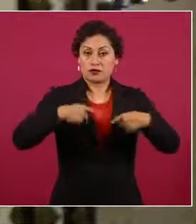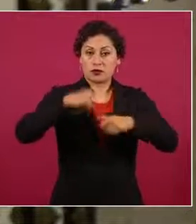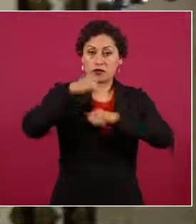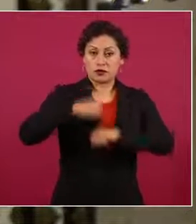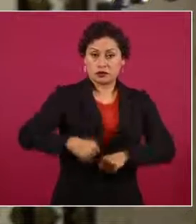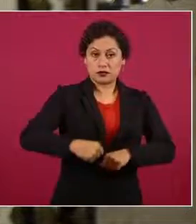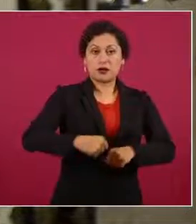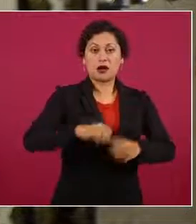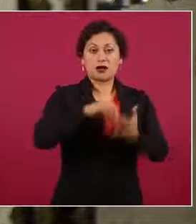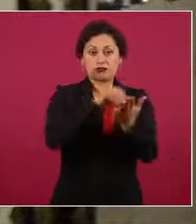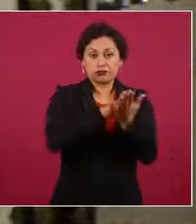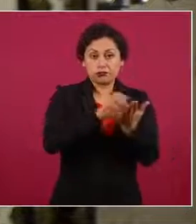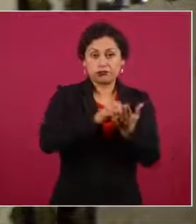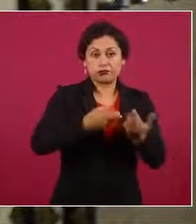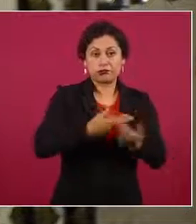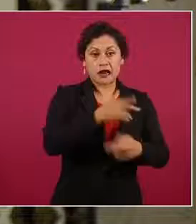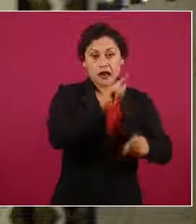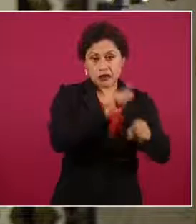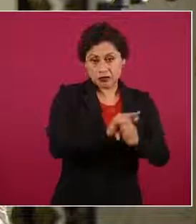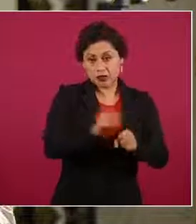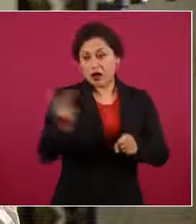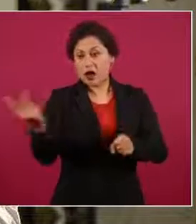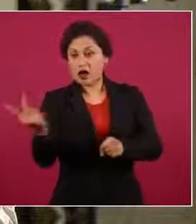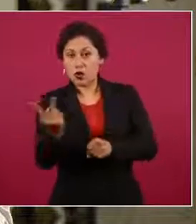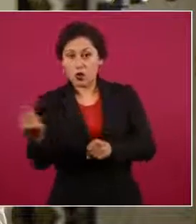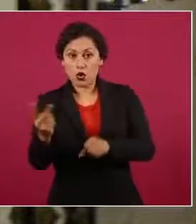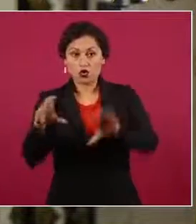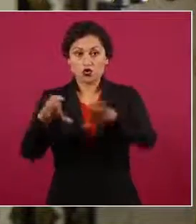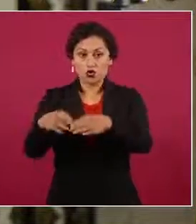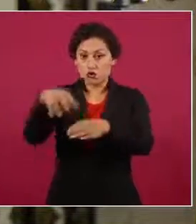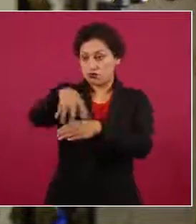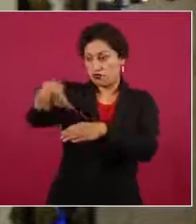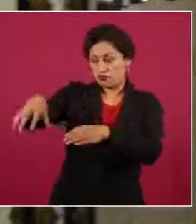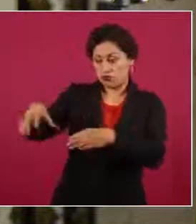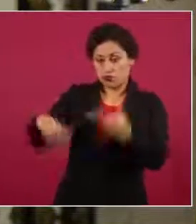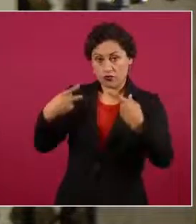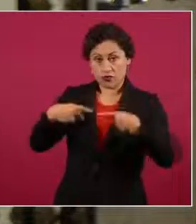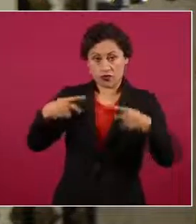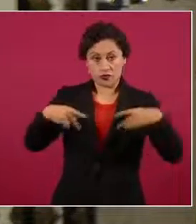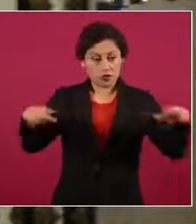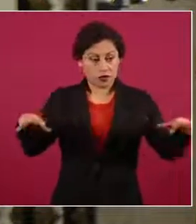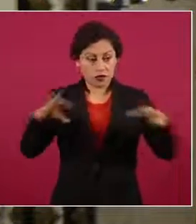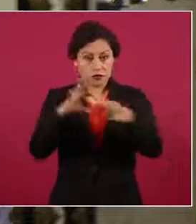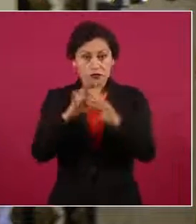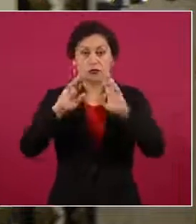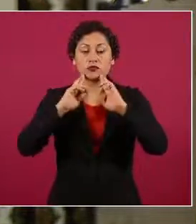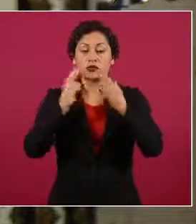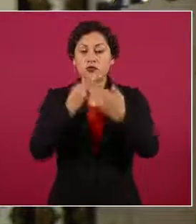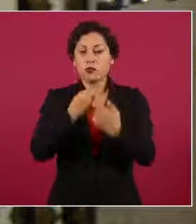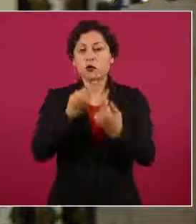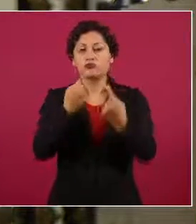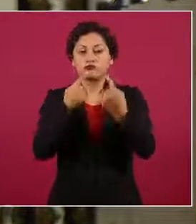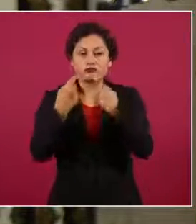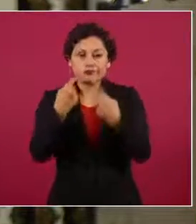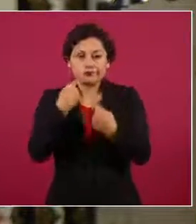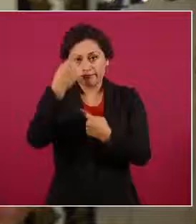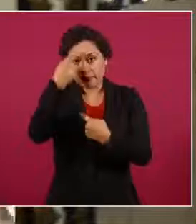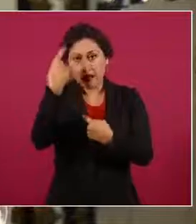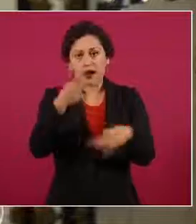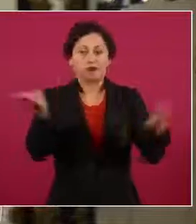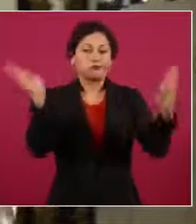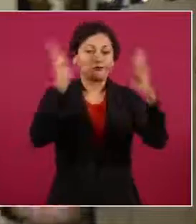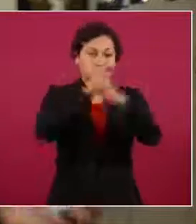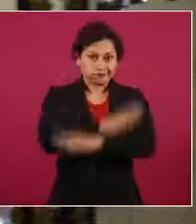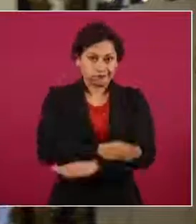dos ejidos del Baja California, para poder resolver esos problemas y pues dejarse